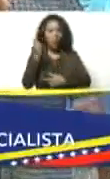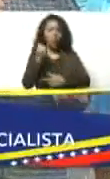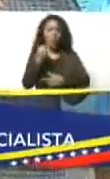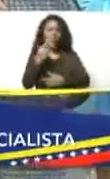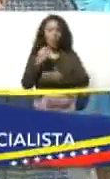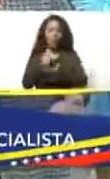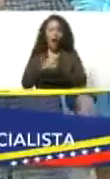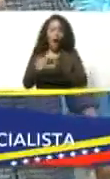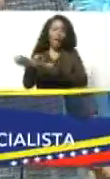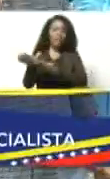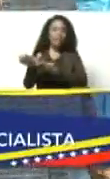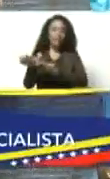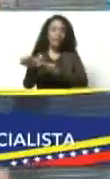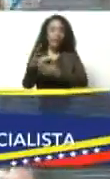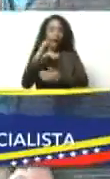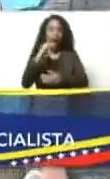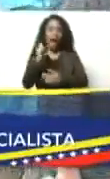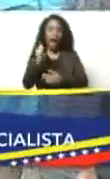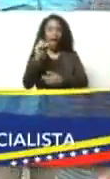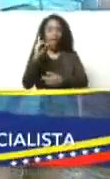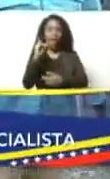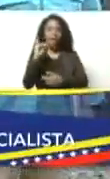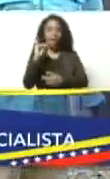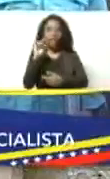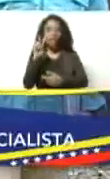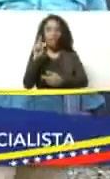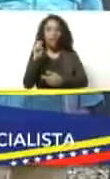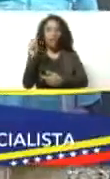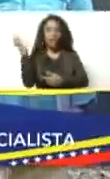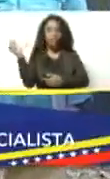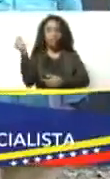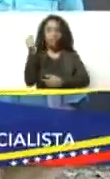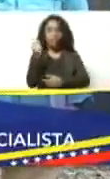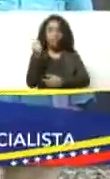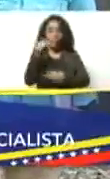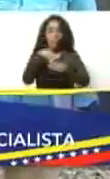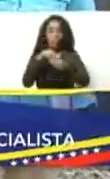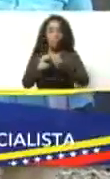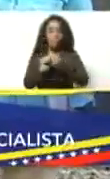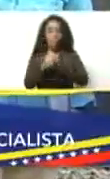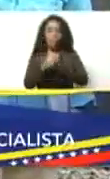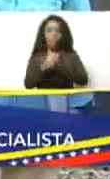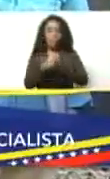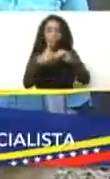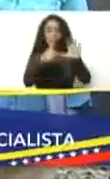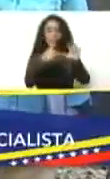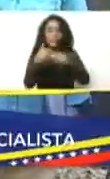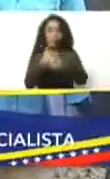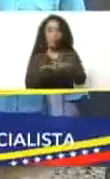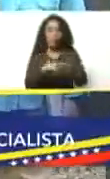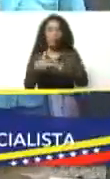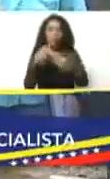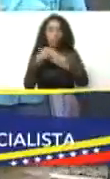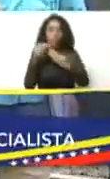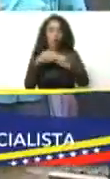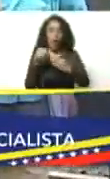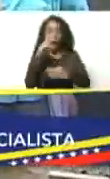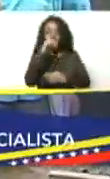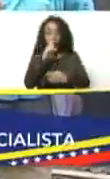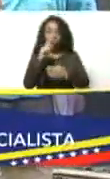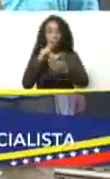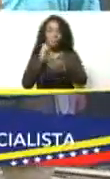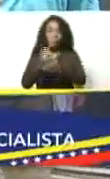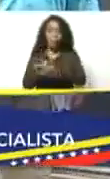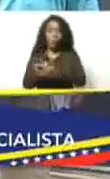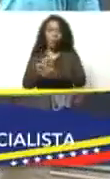gastaba por Cadivi el Estado en traer semillas de papa? 600 millones de dólares anuales.